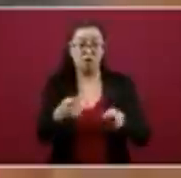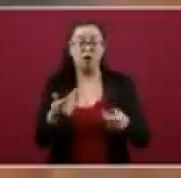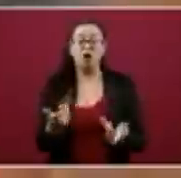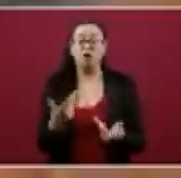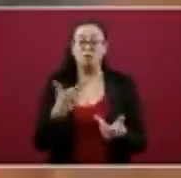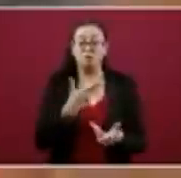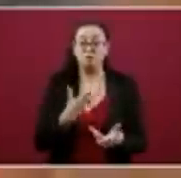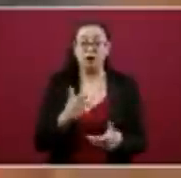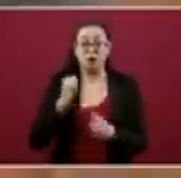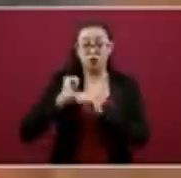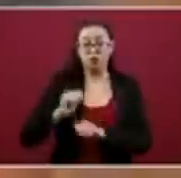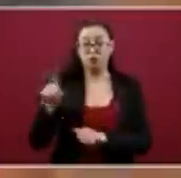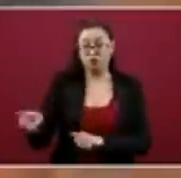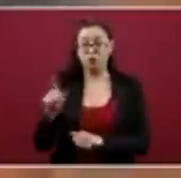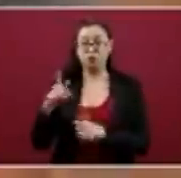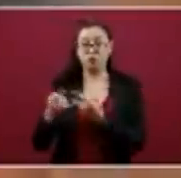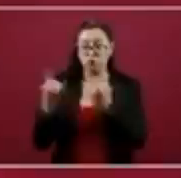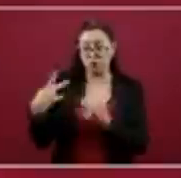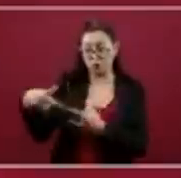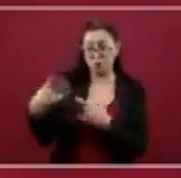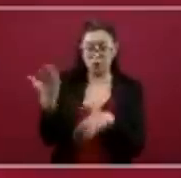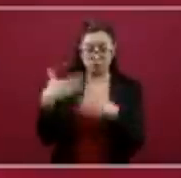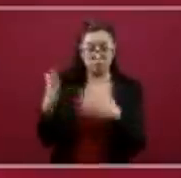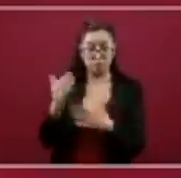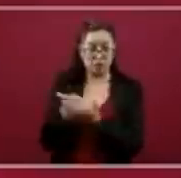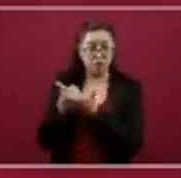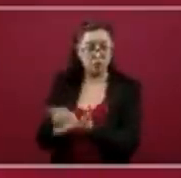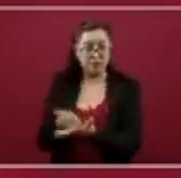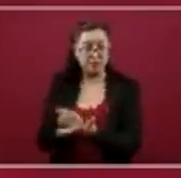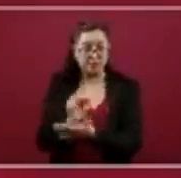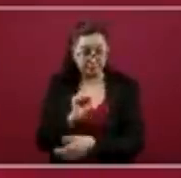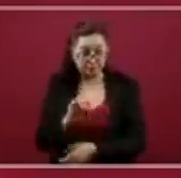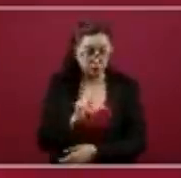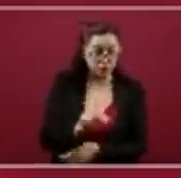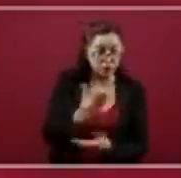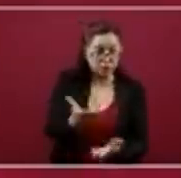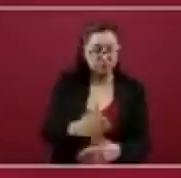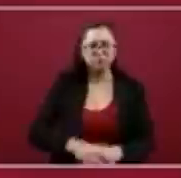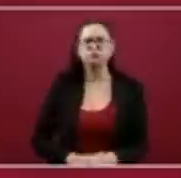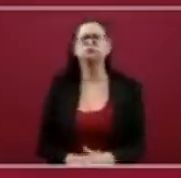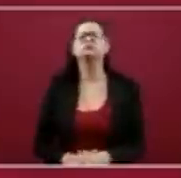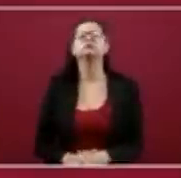Lucy a sacar adelante su caso? Sí, está